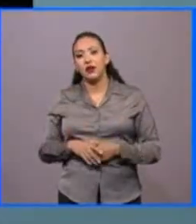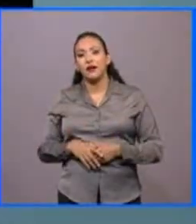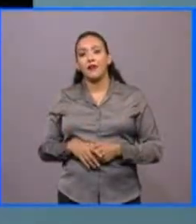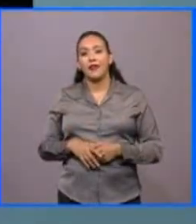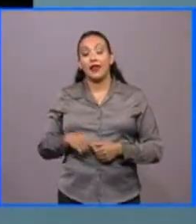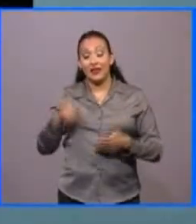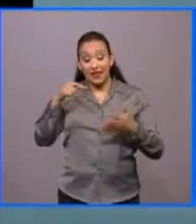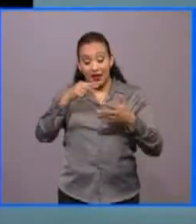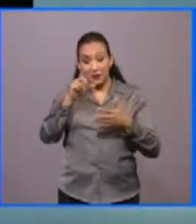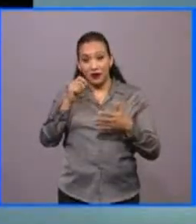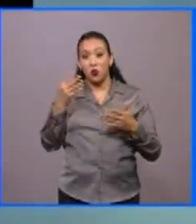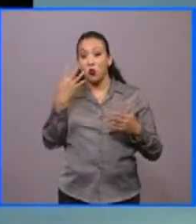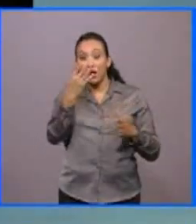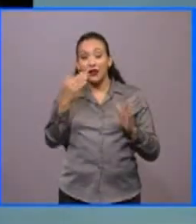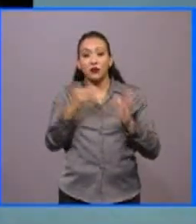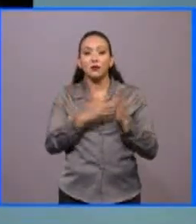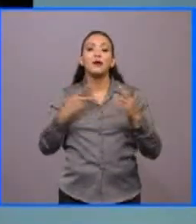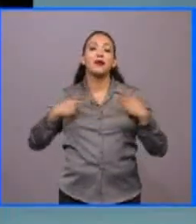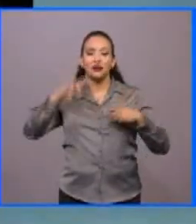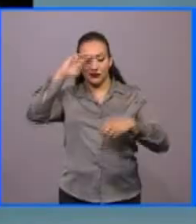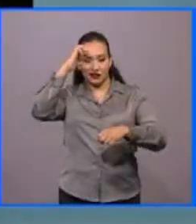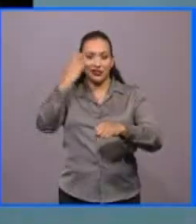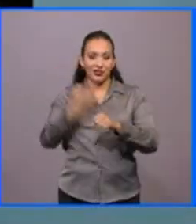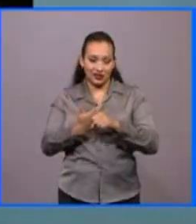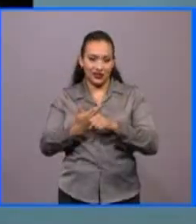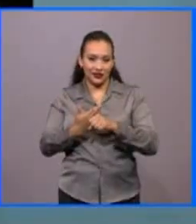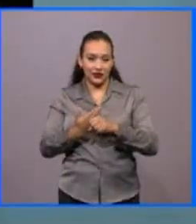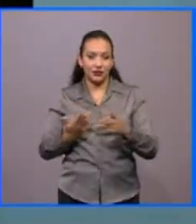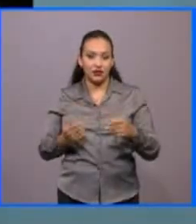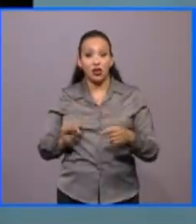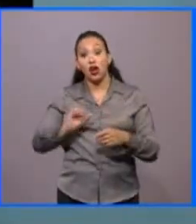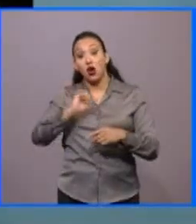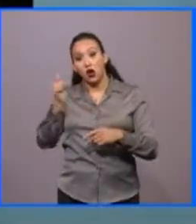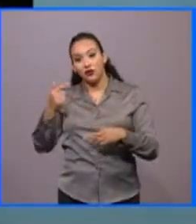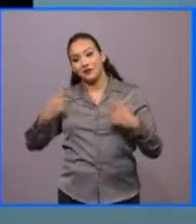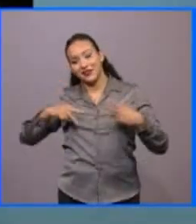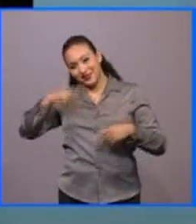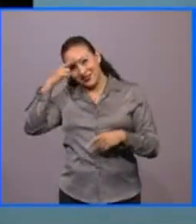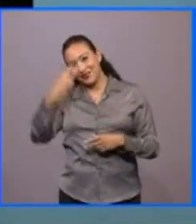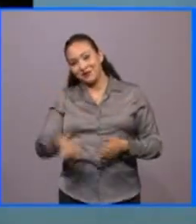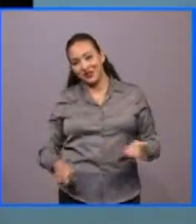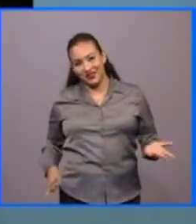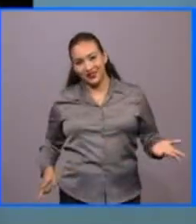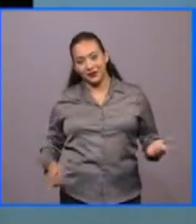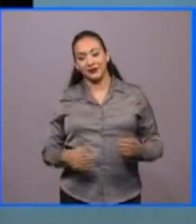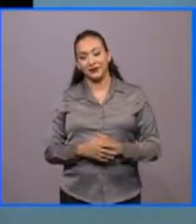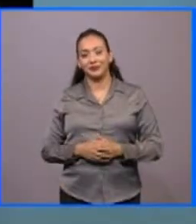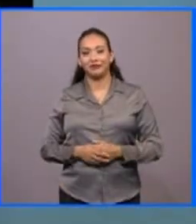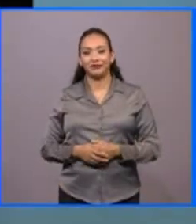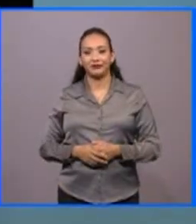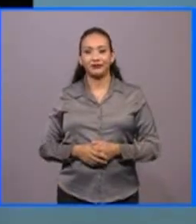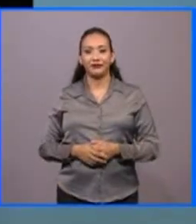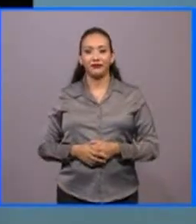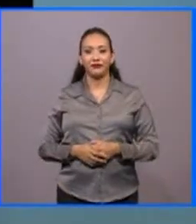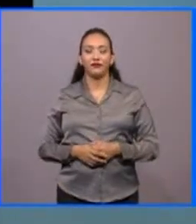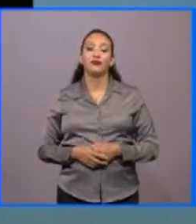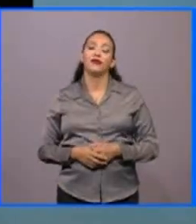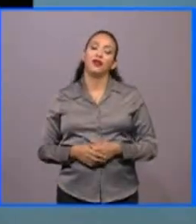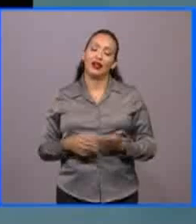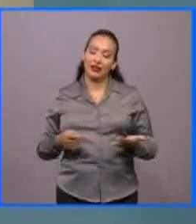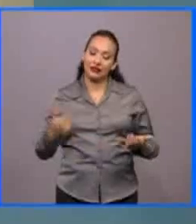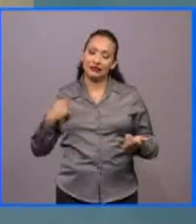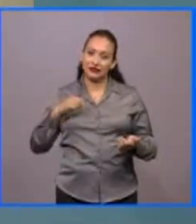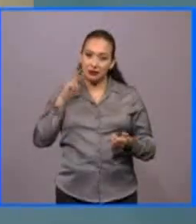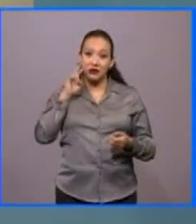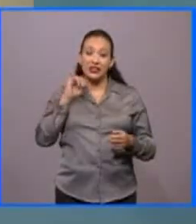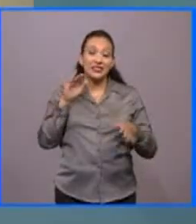esos 4,000 son personas extranjeras, el resto son personas mexicanas. Y lo que sí vemos